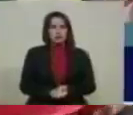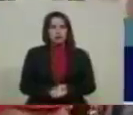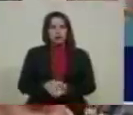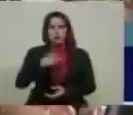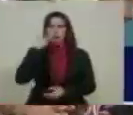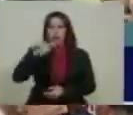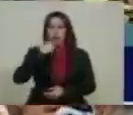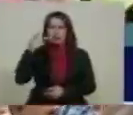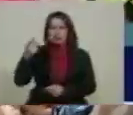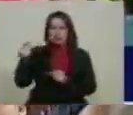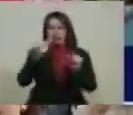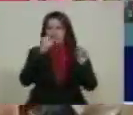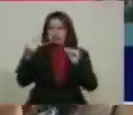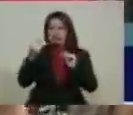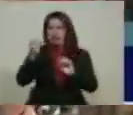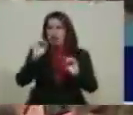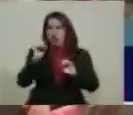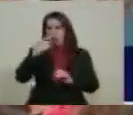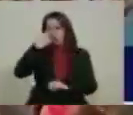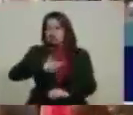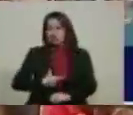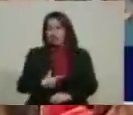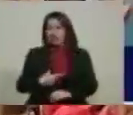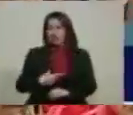política o personal.